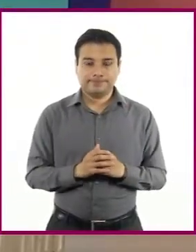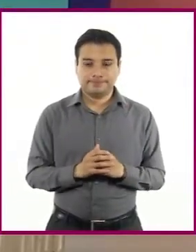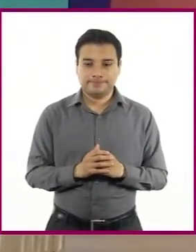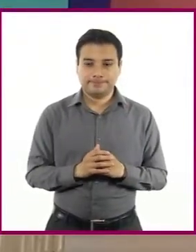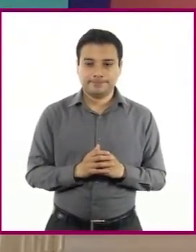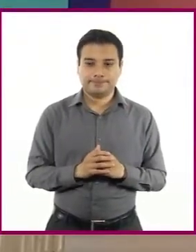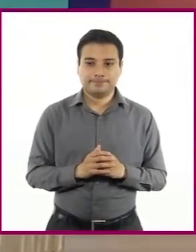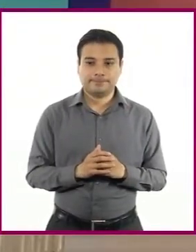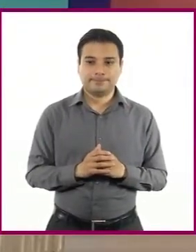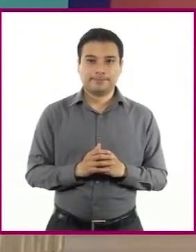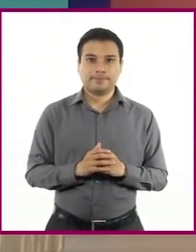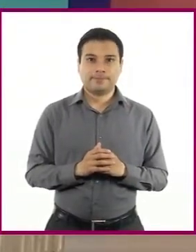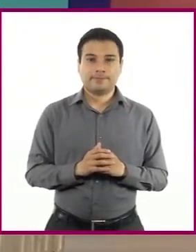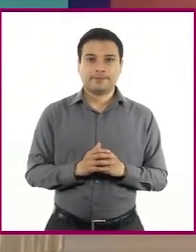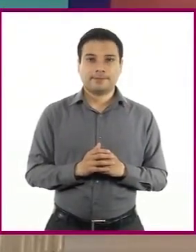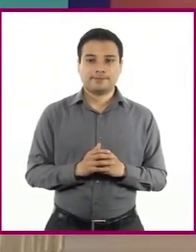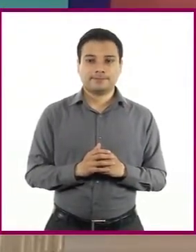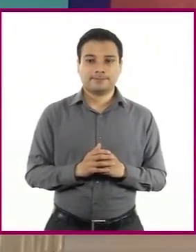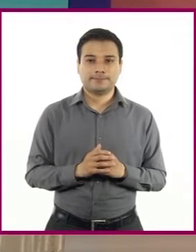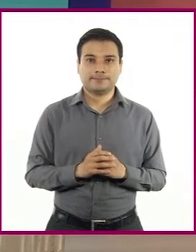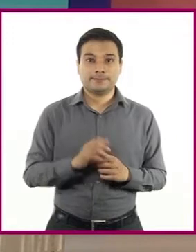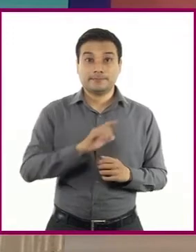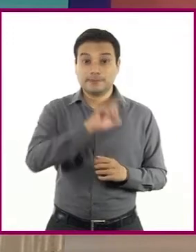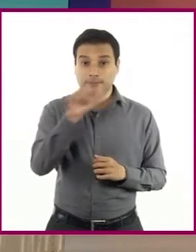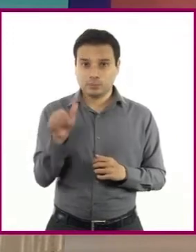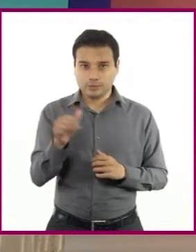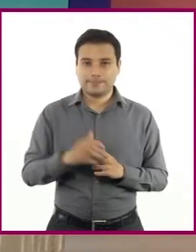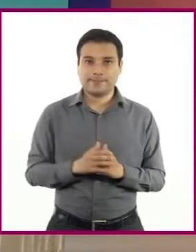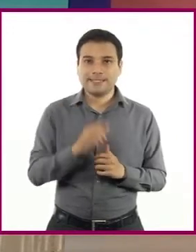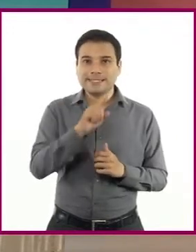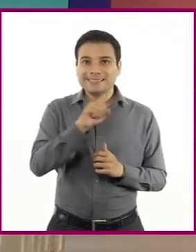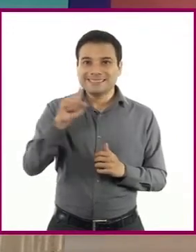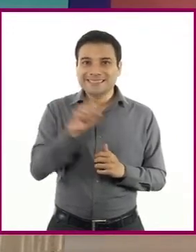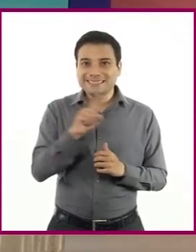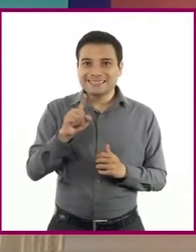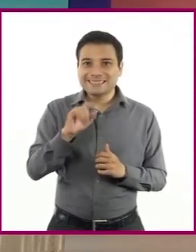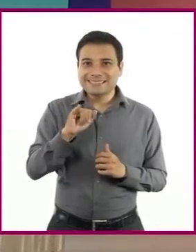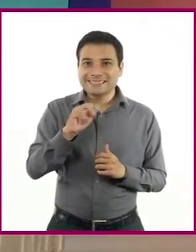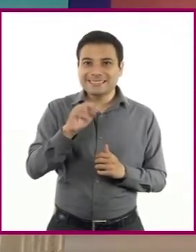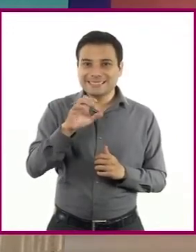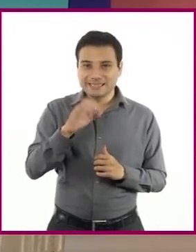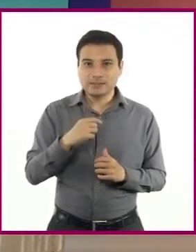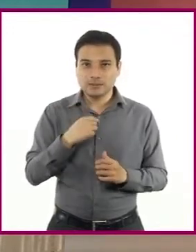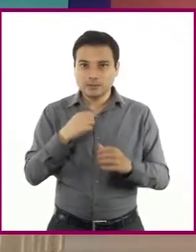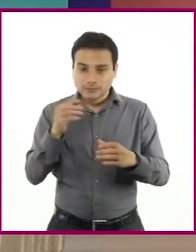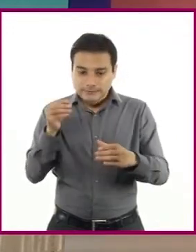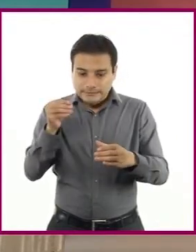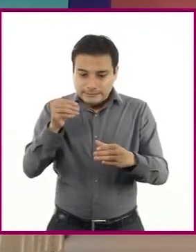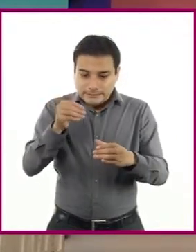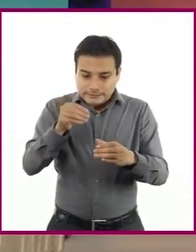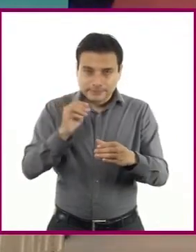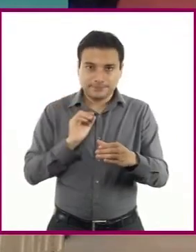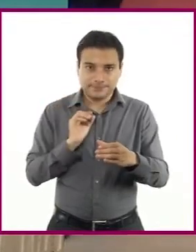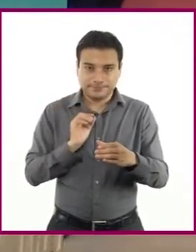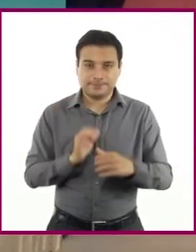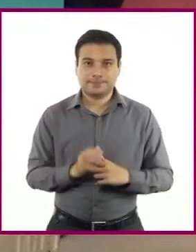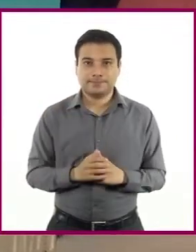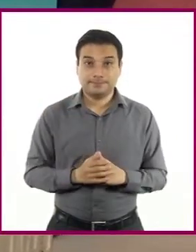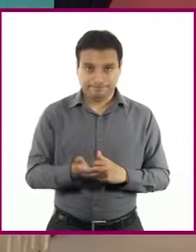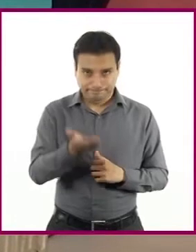Introducimos la placa o granalla de zinc con cuidado de no salpicar o tocar la disolución. Por